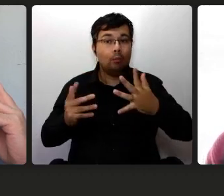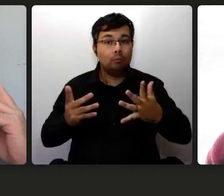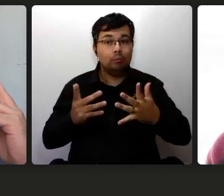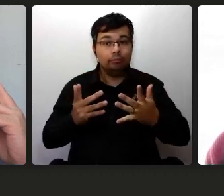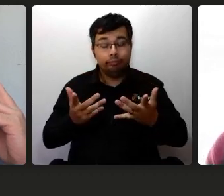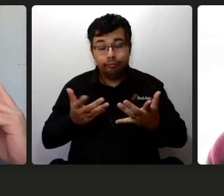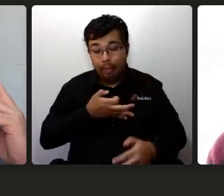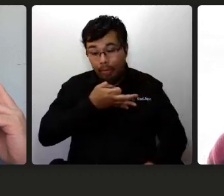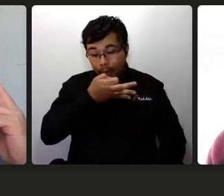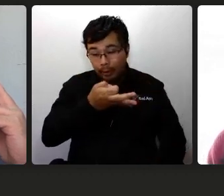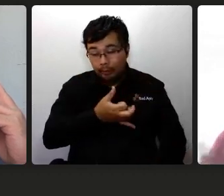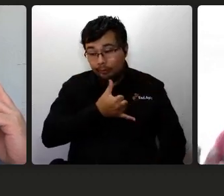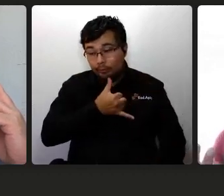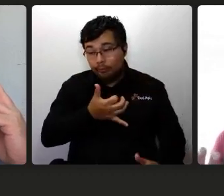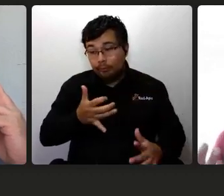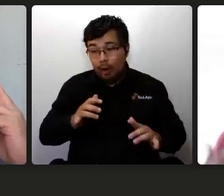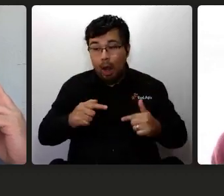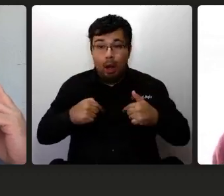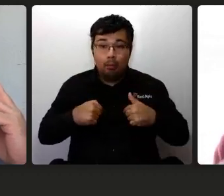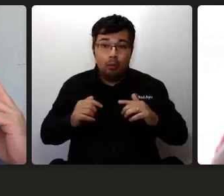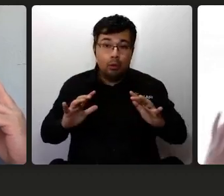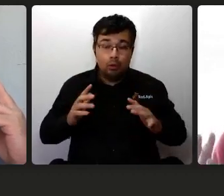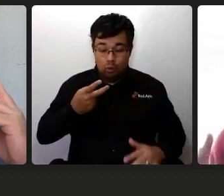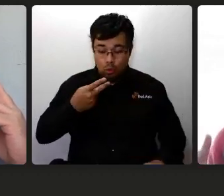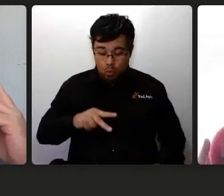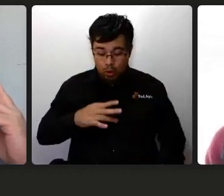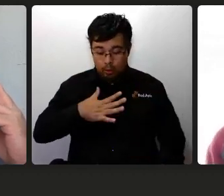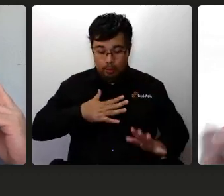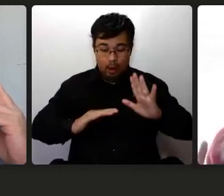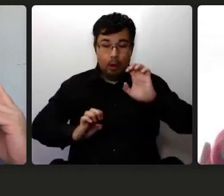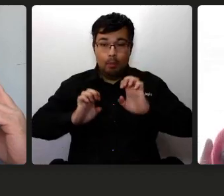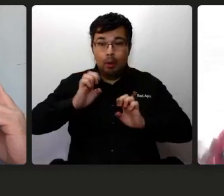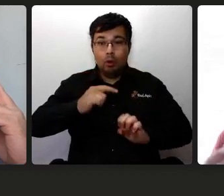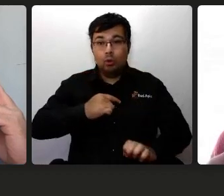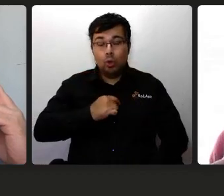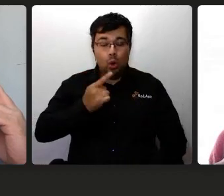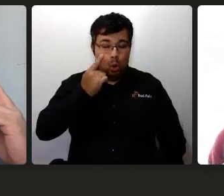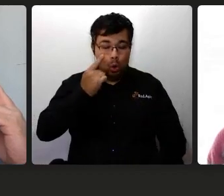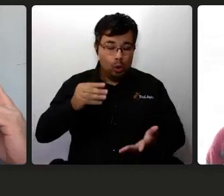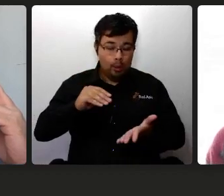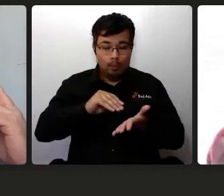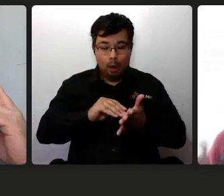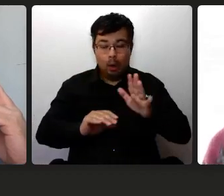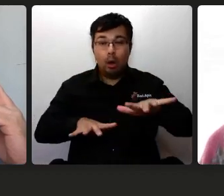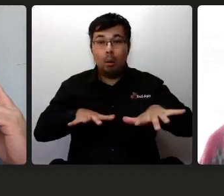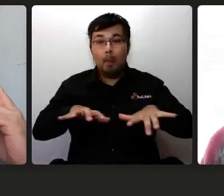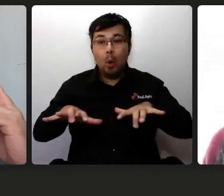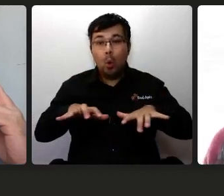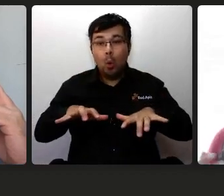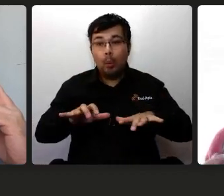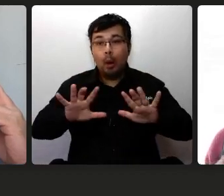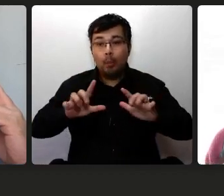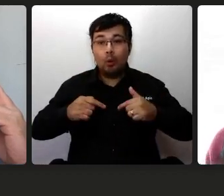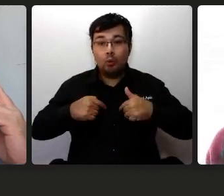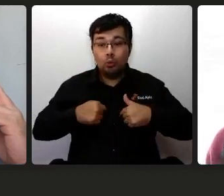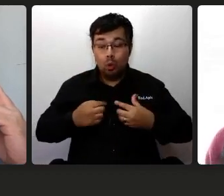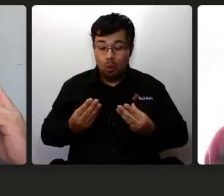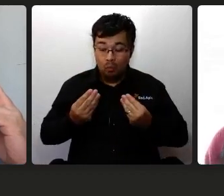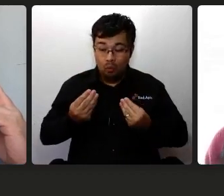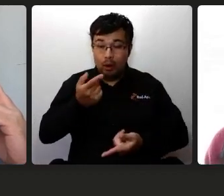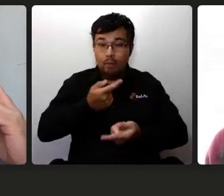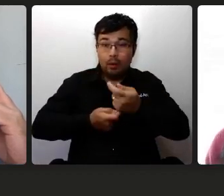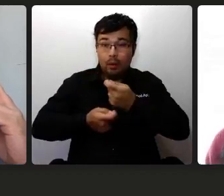no sé, quizás, bueno, yo soy el dueño de mi empresa y yo soy el que conoce mejor el producto, pero a lo mejor no soy tan buen vendedor, entonces